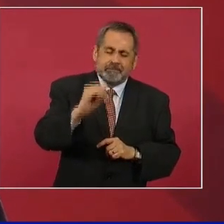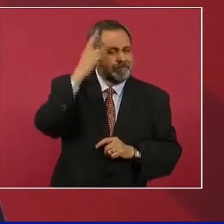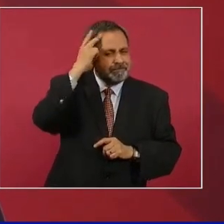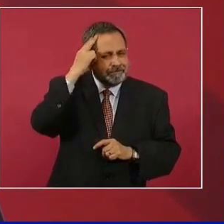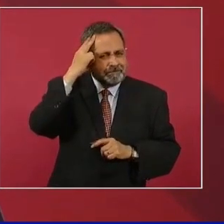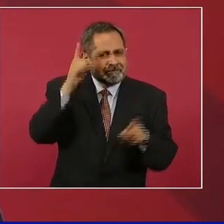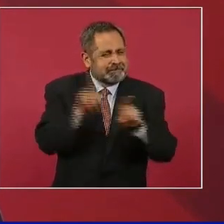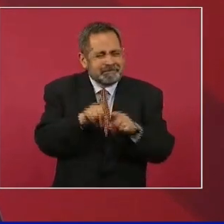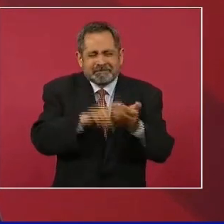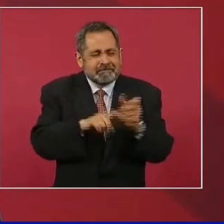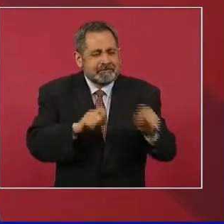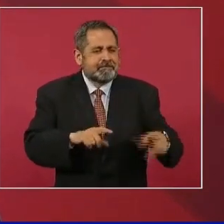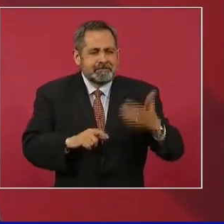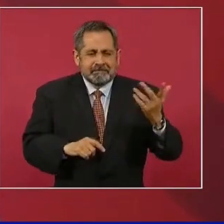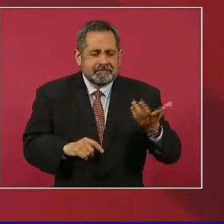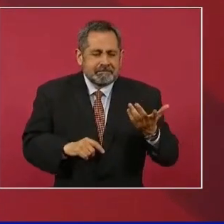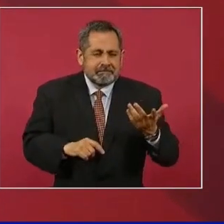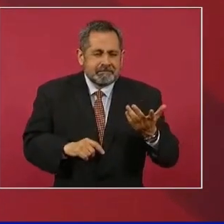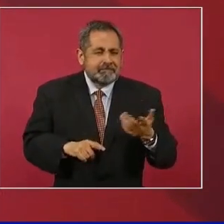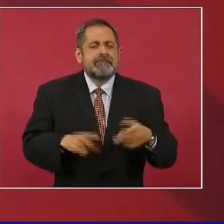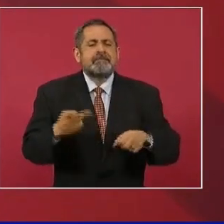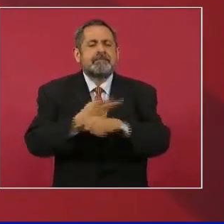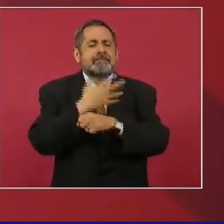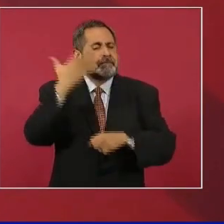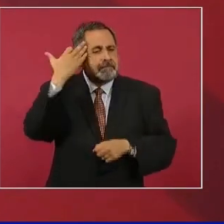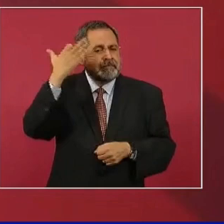¿Qué hicieron durante el porfiriato?